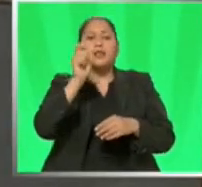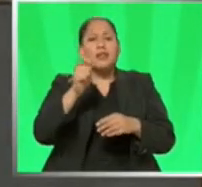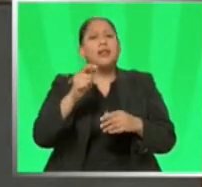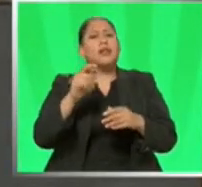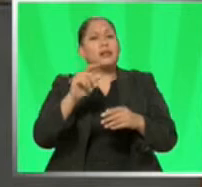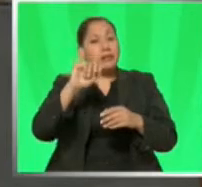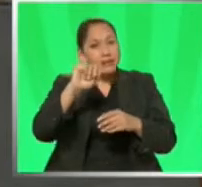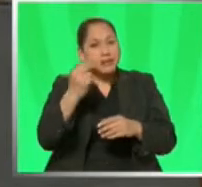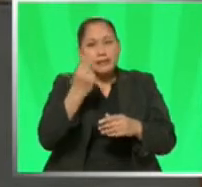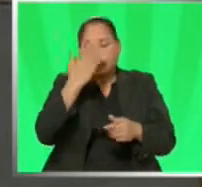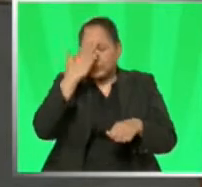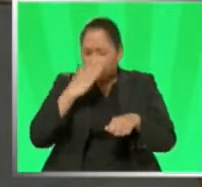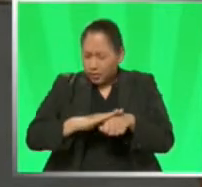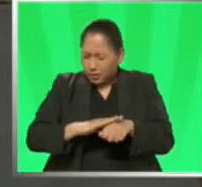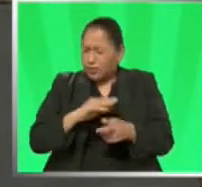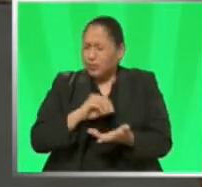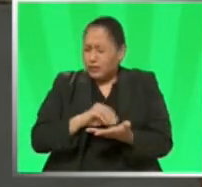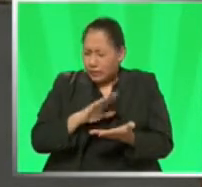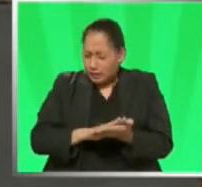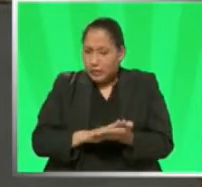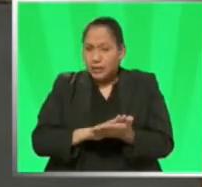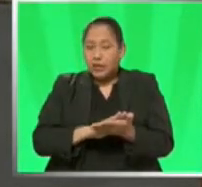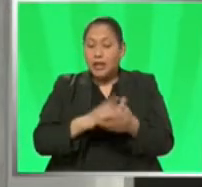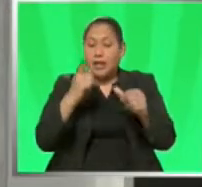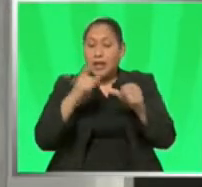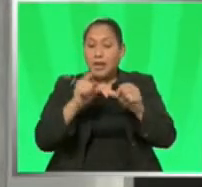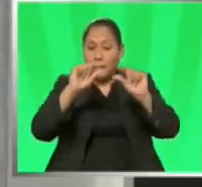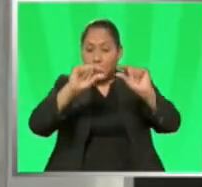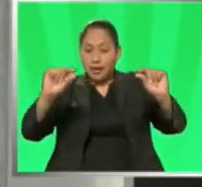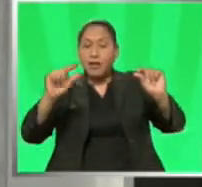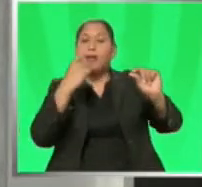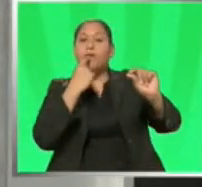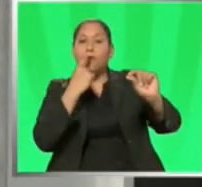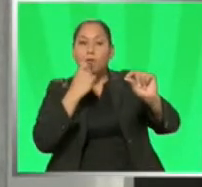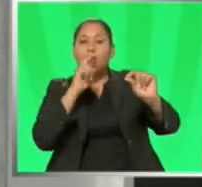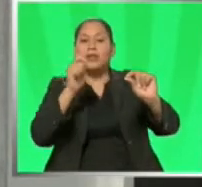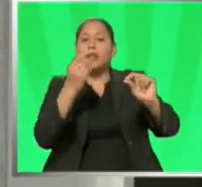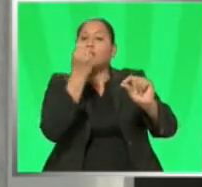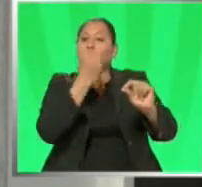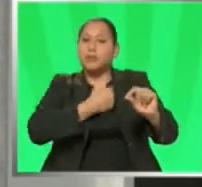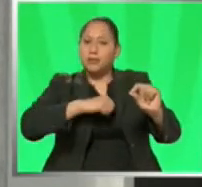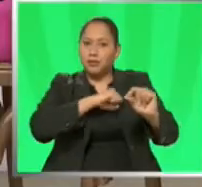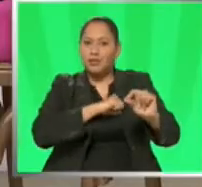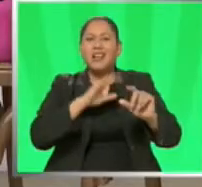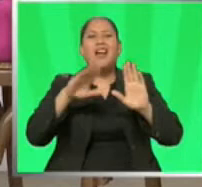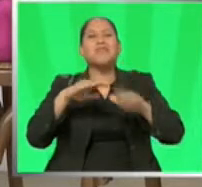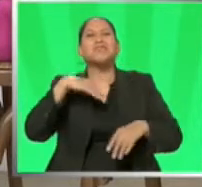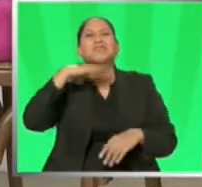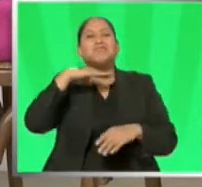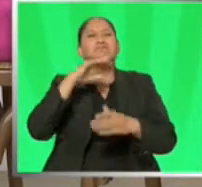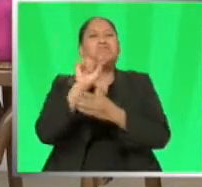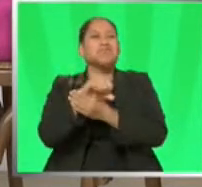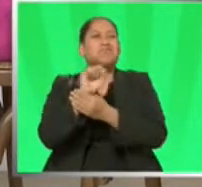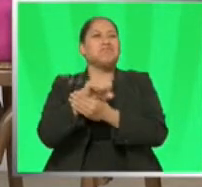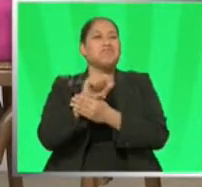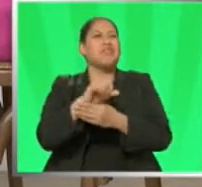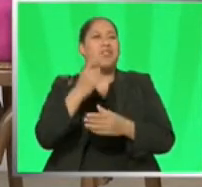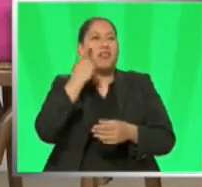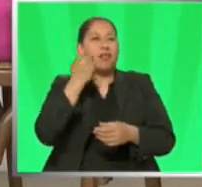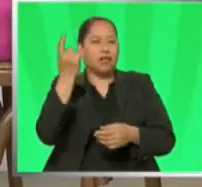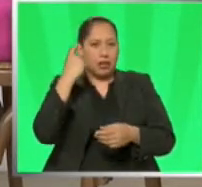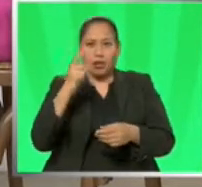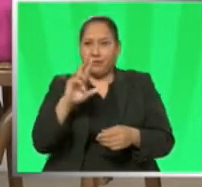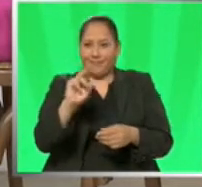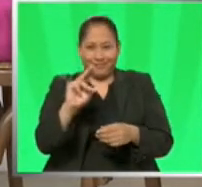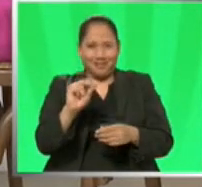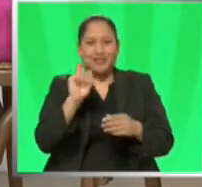sí tomar en cuenta y sí ponerle letritas rojas a este tema de la alimentación, porque muchos lo echan en saco roto. Yo estaba hablando en un programa anterior que